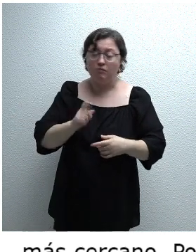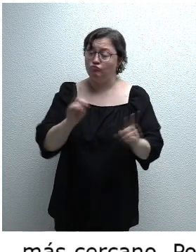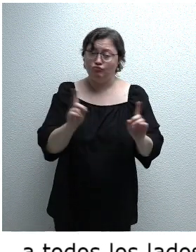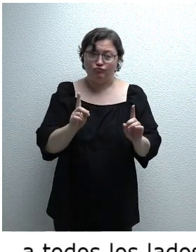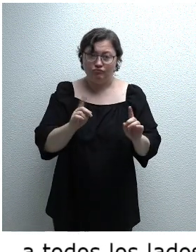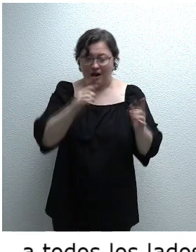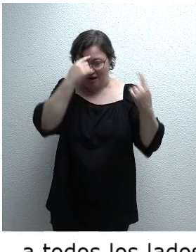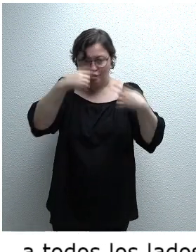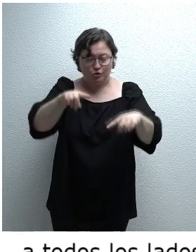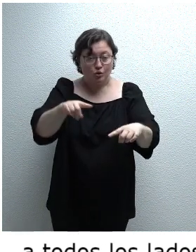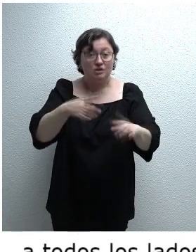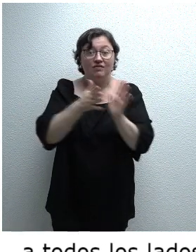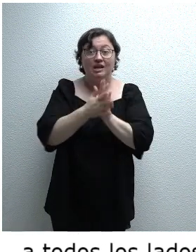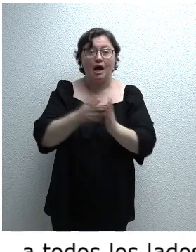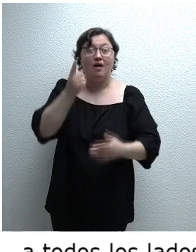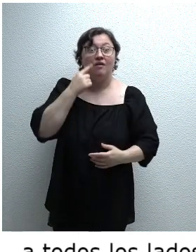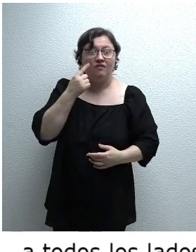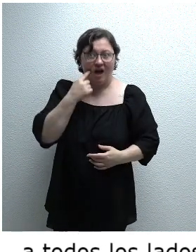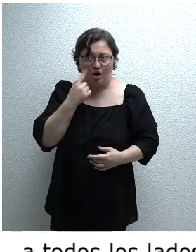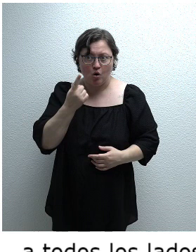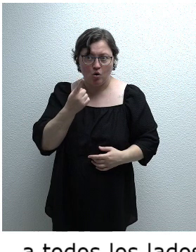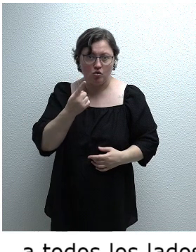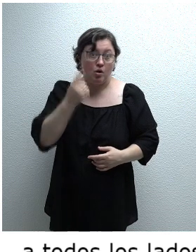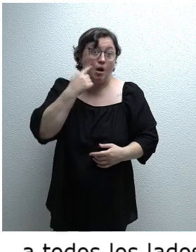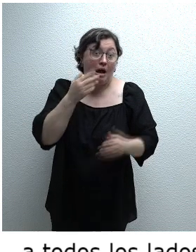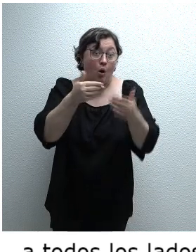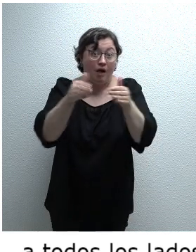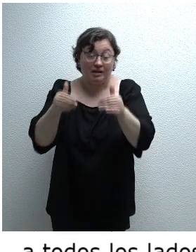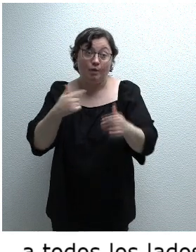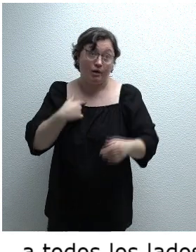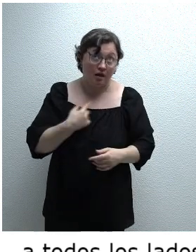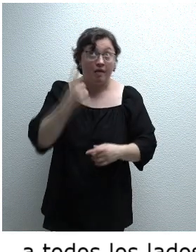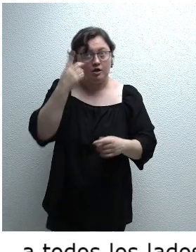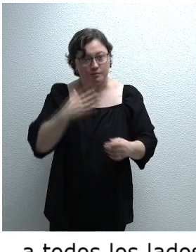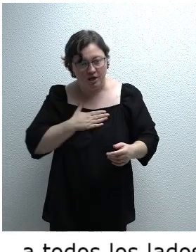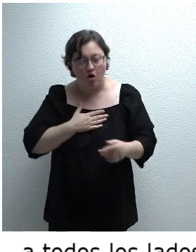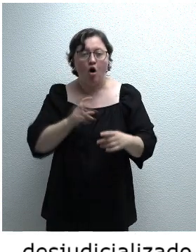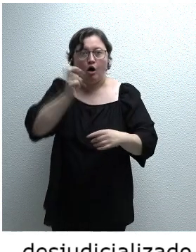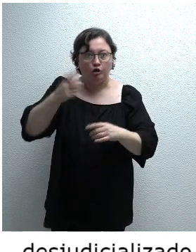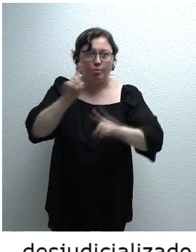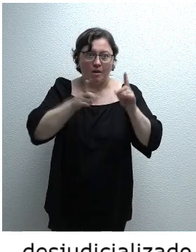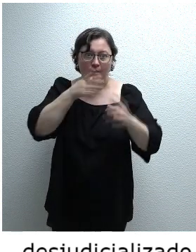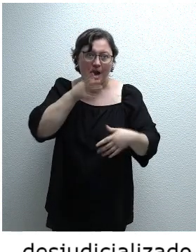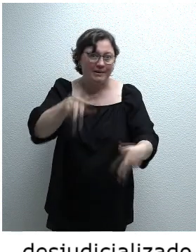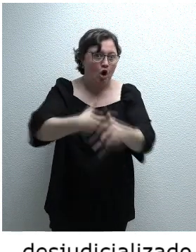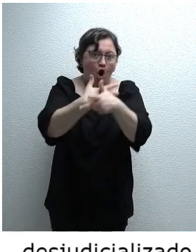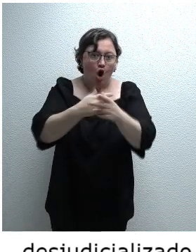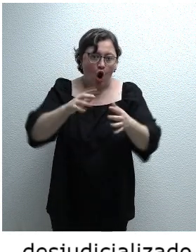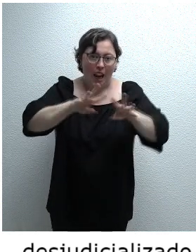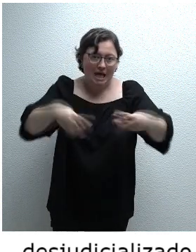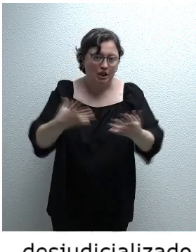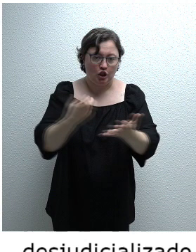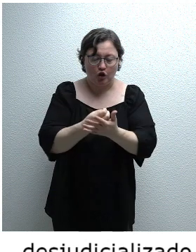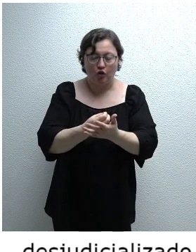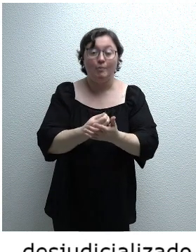que el empleado de la sucursal, de las pocas que se mantengan abiertas, Dios mío, que ese es otro problema tan grave que tenemos, bueno, pues ese empleado de